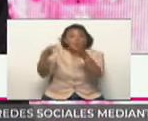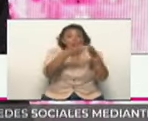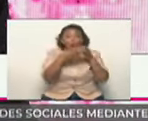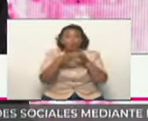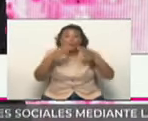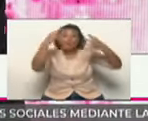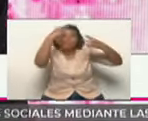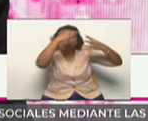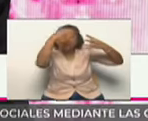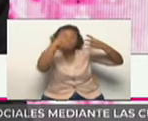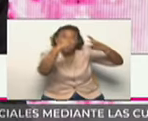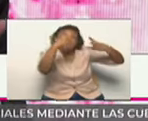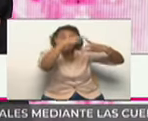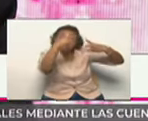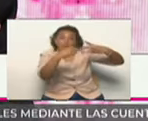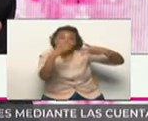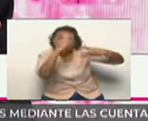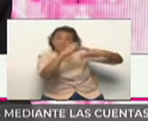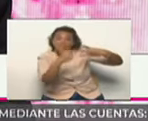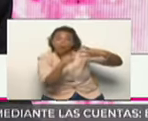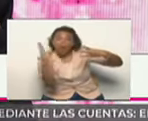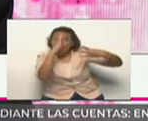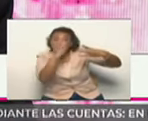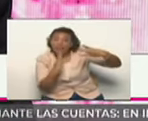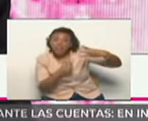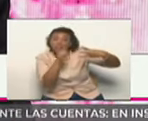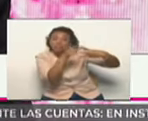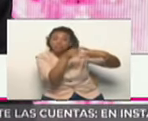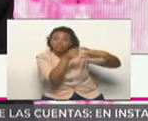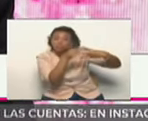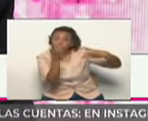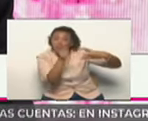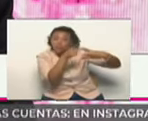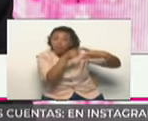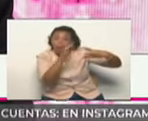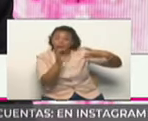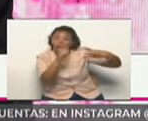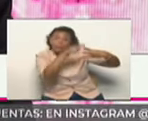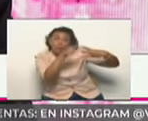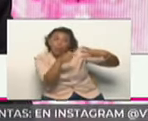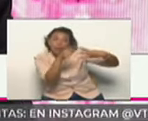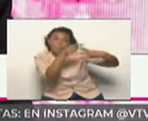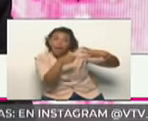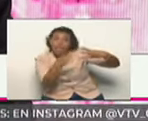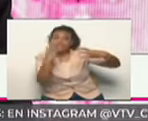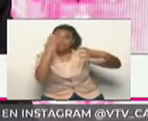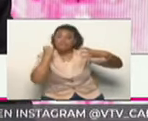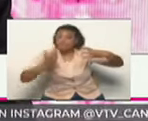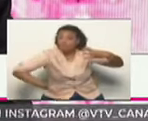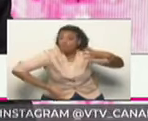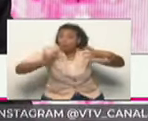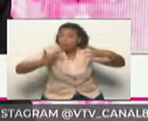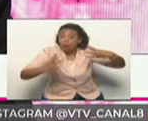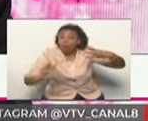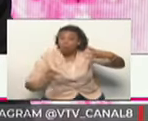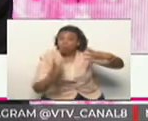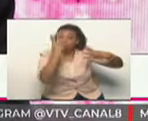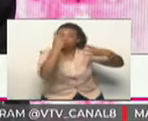niveles. En ese nivel, ¿dónde está Brasil? Brasil está entre país emergente